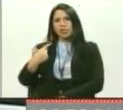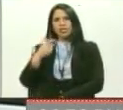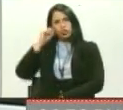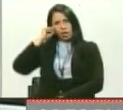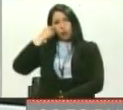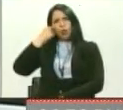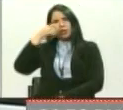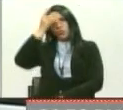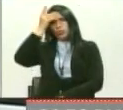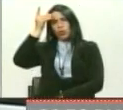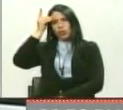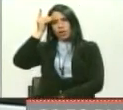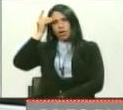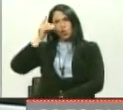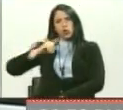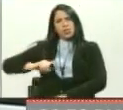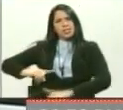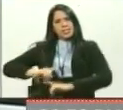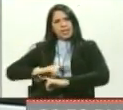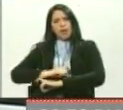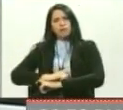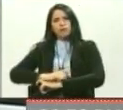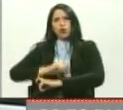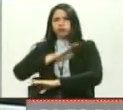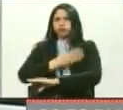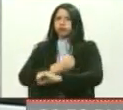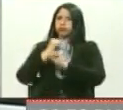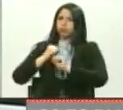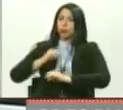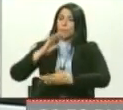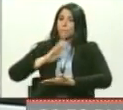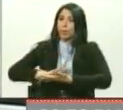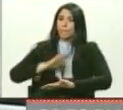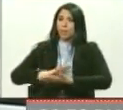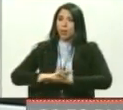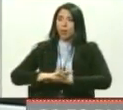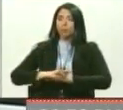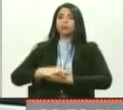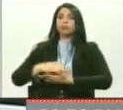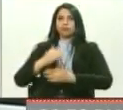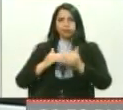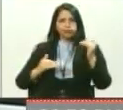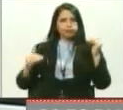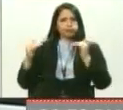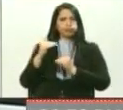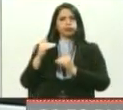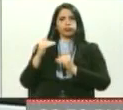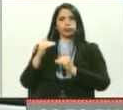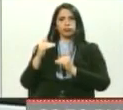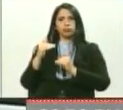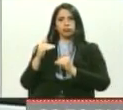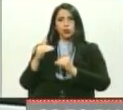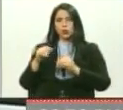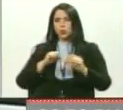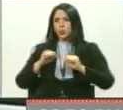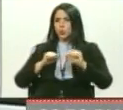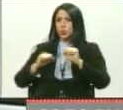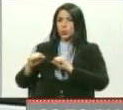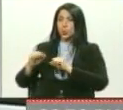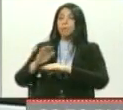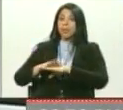Diosdado? Nervios de acero, calma y cordura y máxima moral y movilización. Y fue lo que